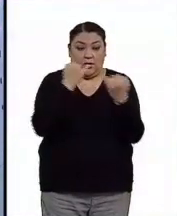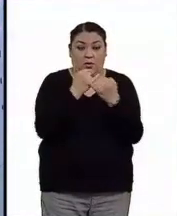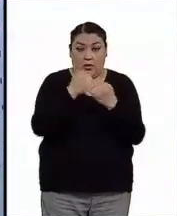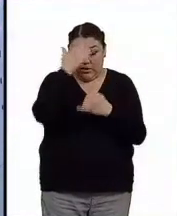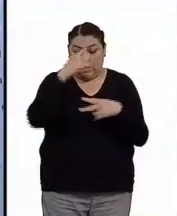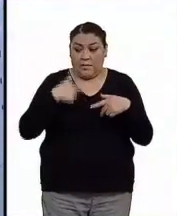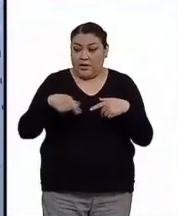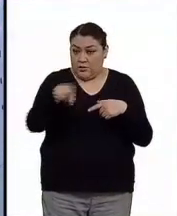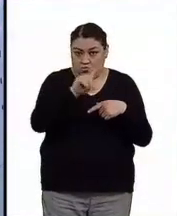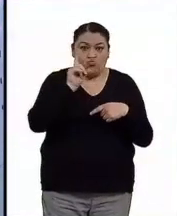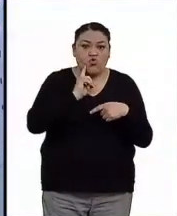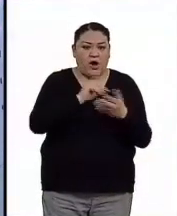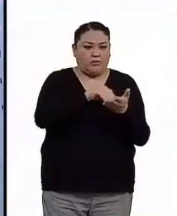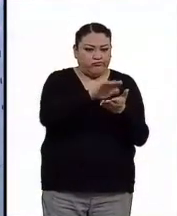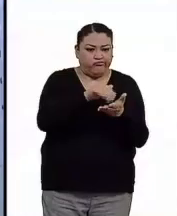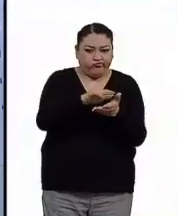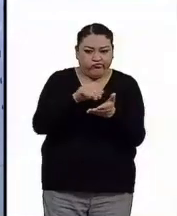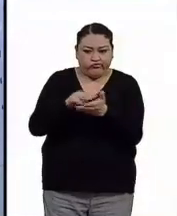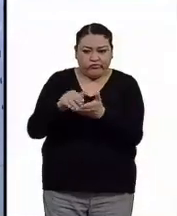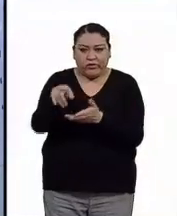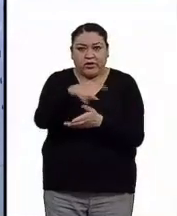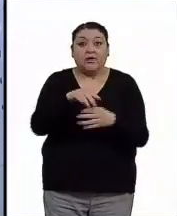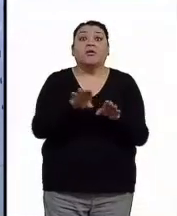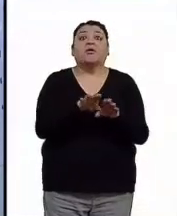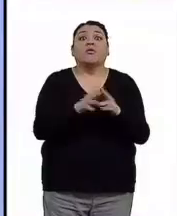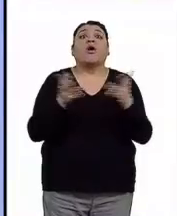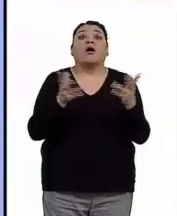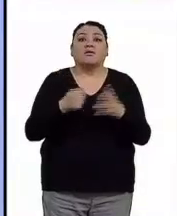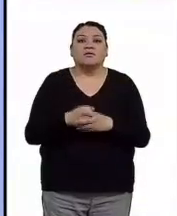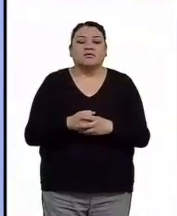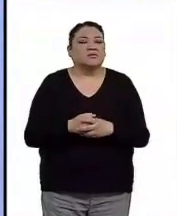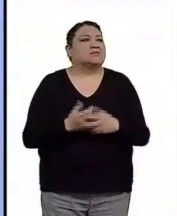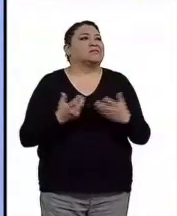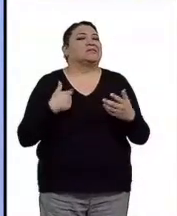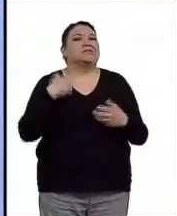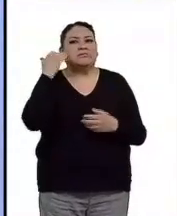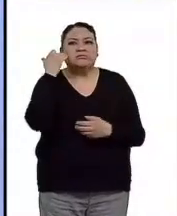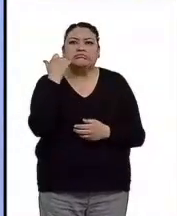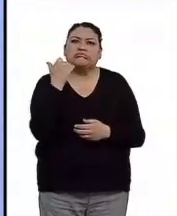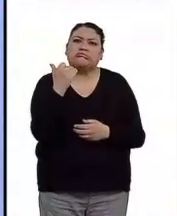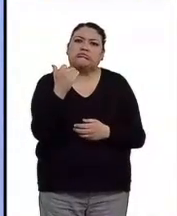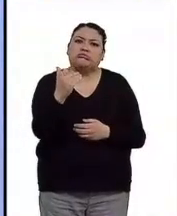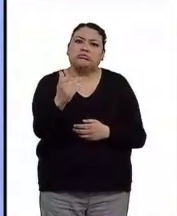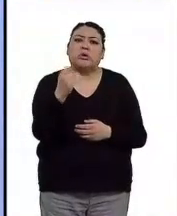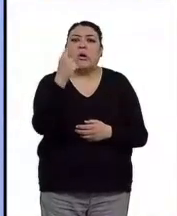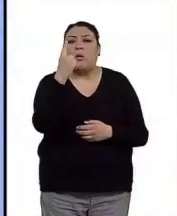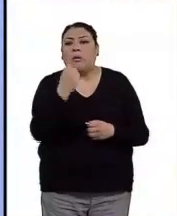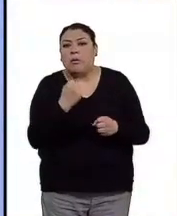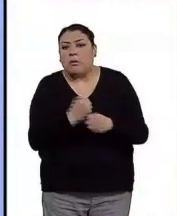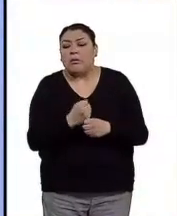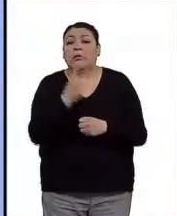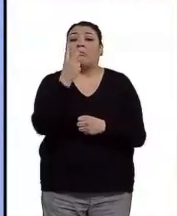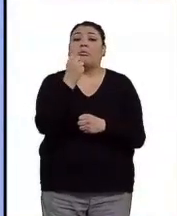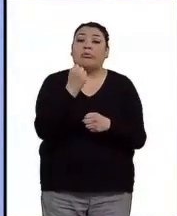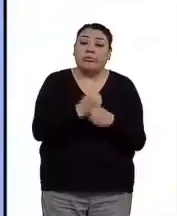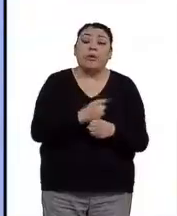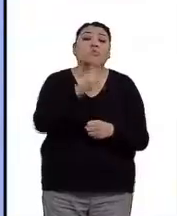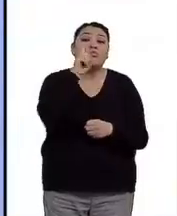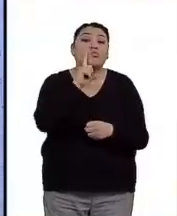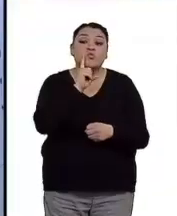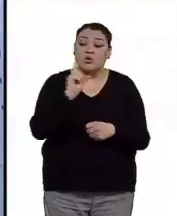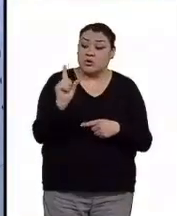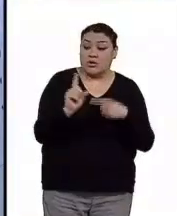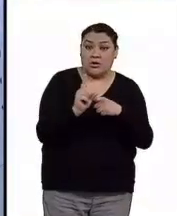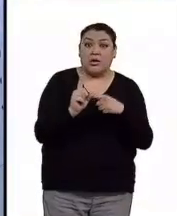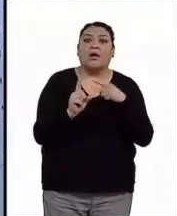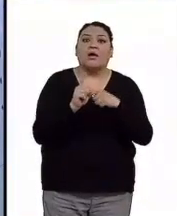despido injustificado laborales, pues son primero procesos larguísimos que pueden durar hasta 1 o 2 años, en donde una mujer que